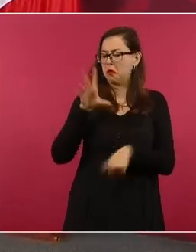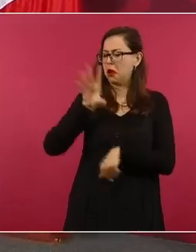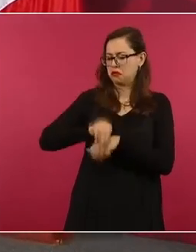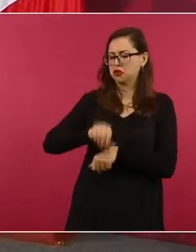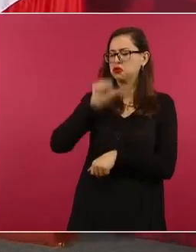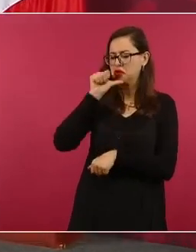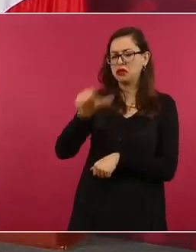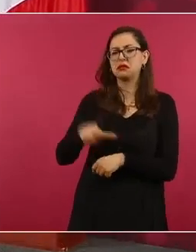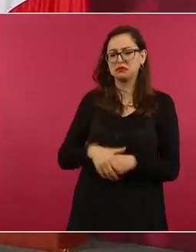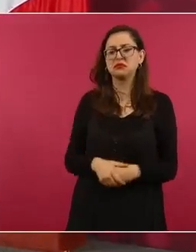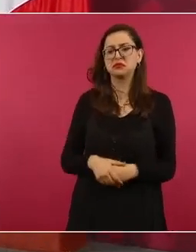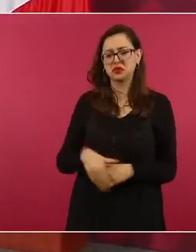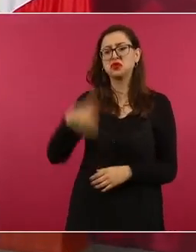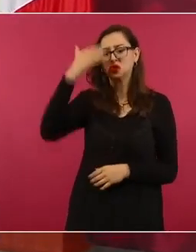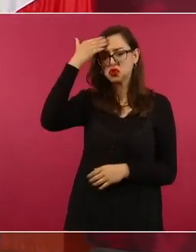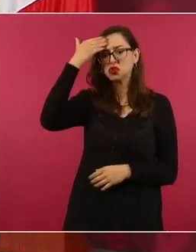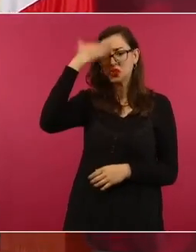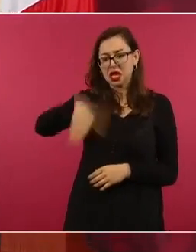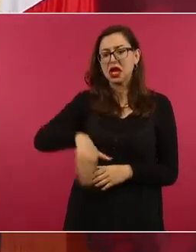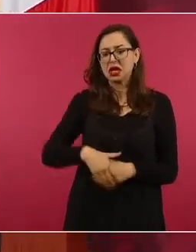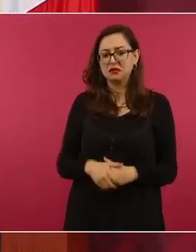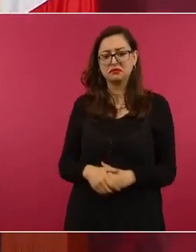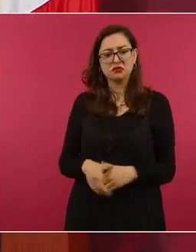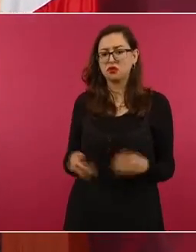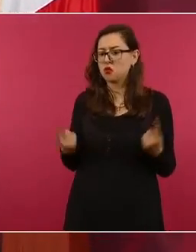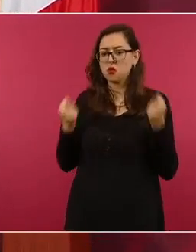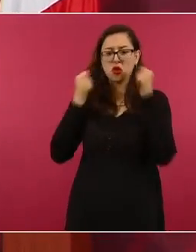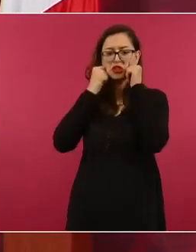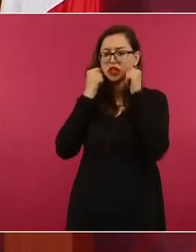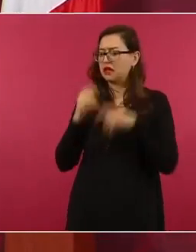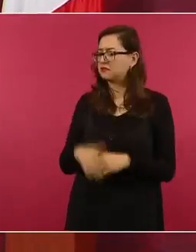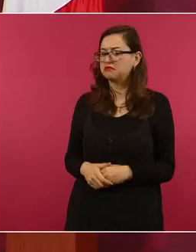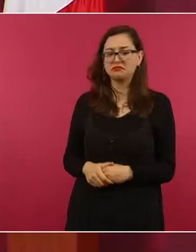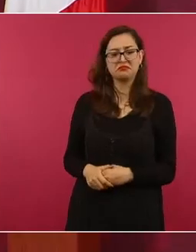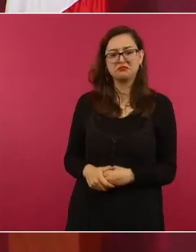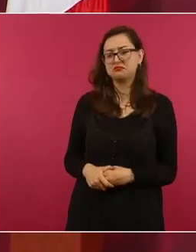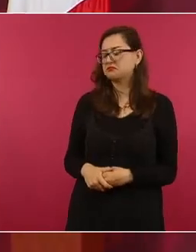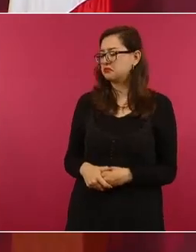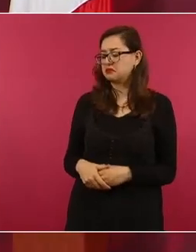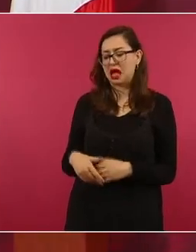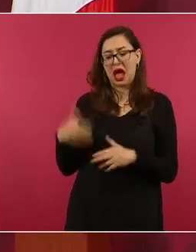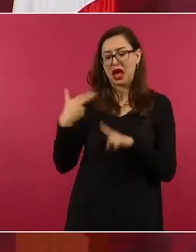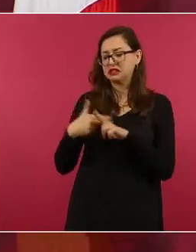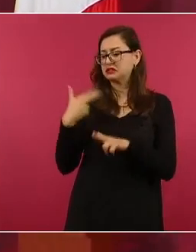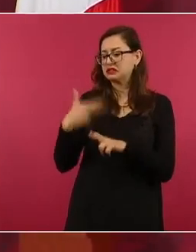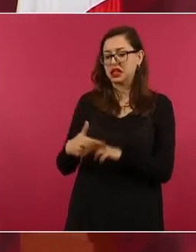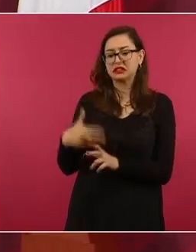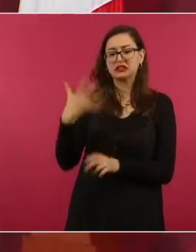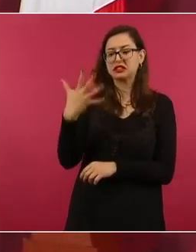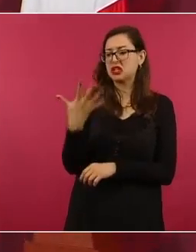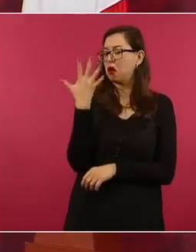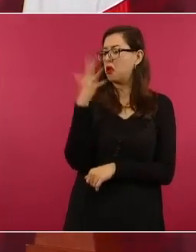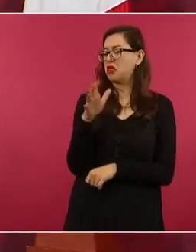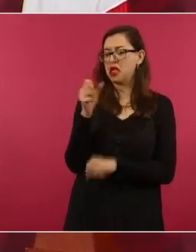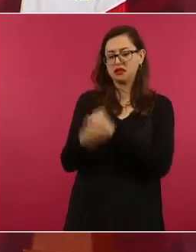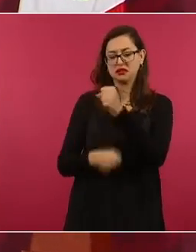van a tener al Ejército 5 o 10 años más de esa manera, y pide